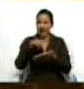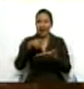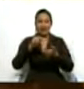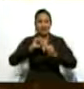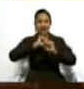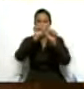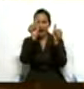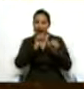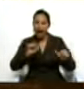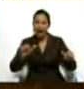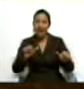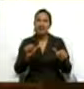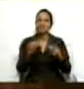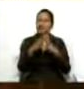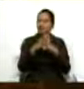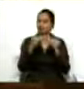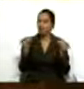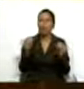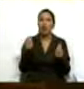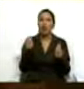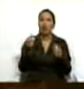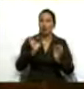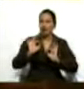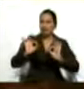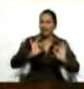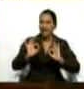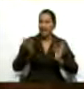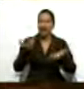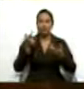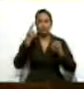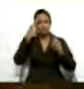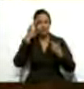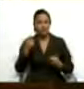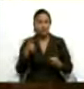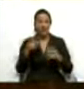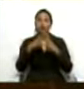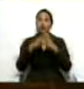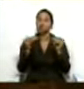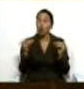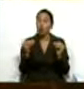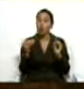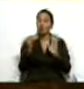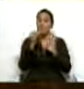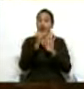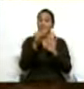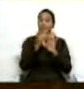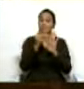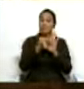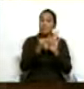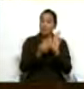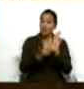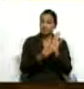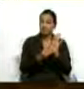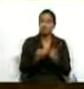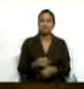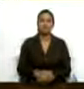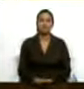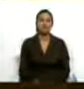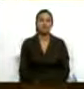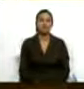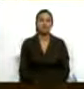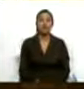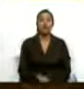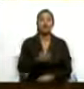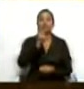arte, con toda su estética, con toda su belleza, a lo largo y ancho del país. Llevamos tres